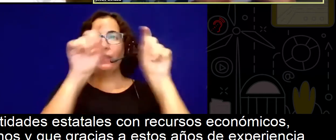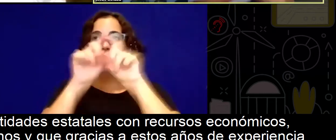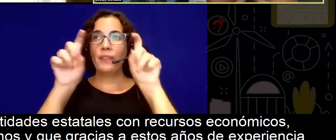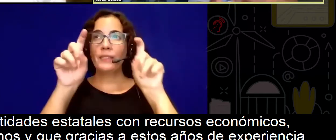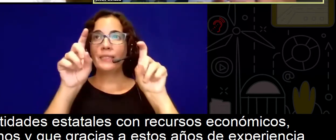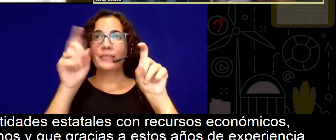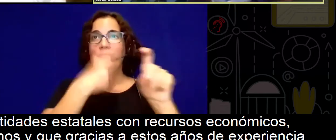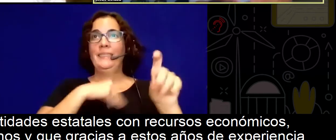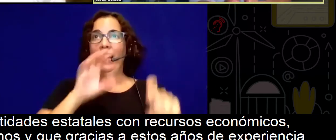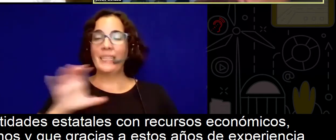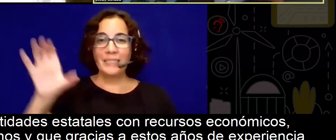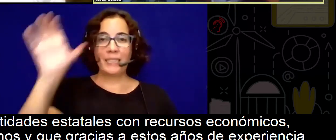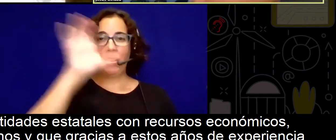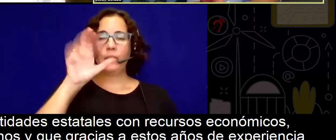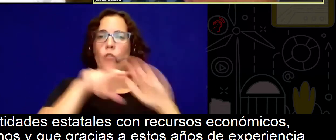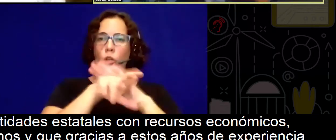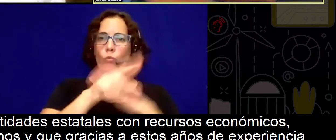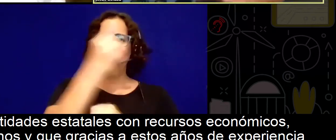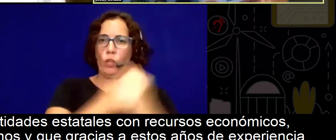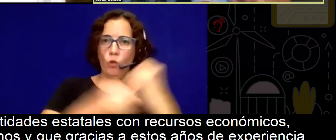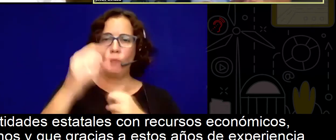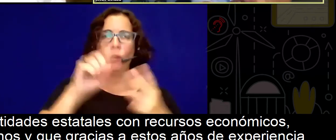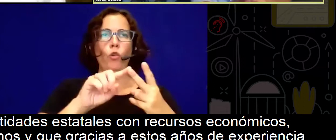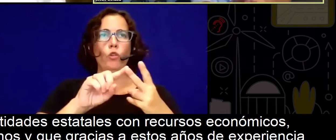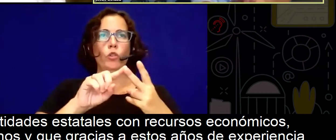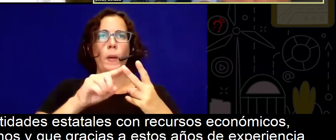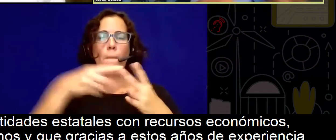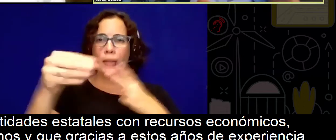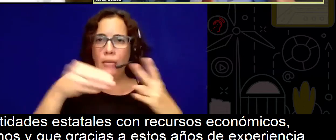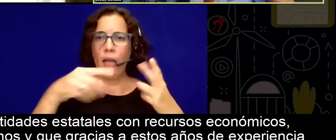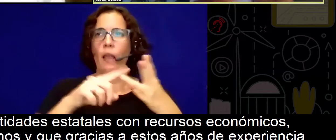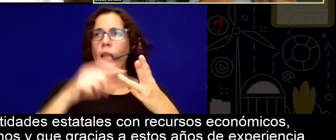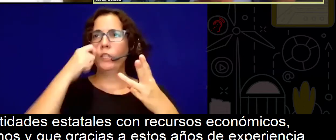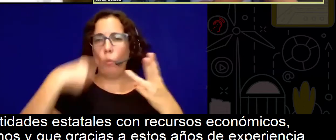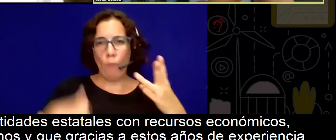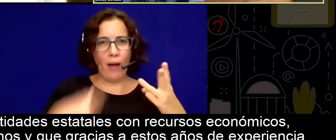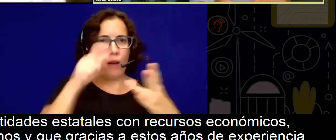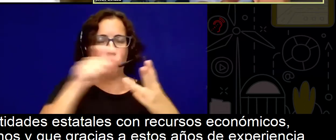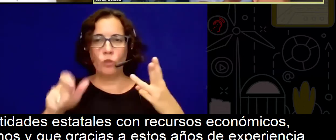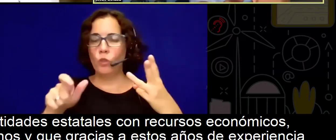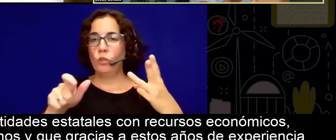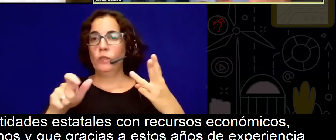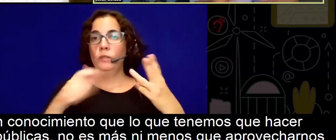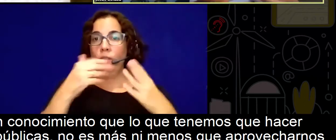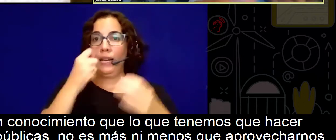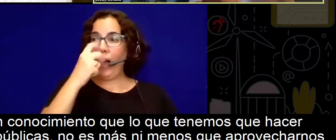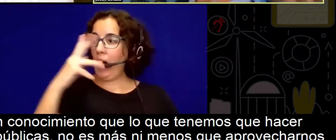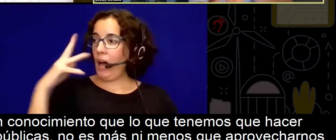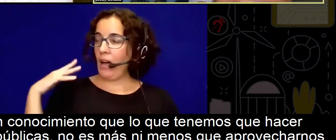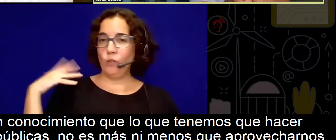con recursos económicos, materiales y humanos, y que gracias a estos muchos años de experiencia